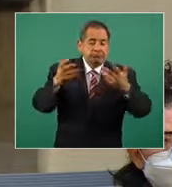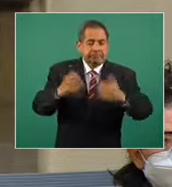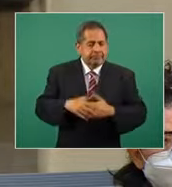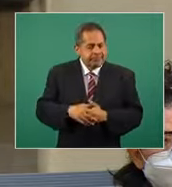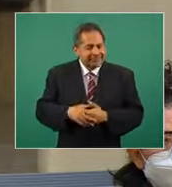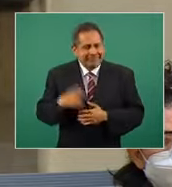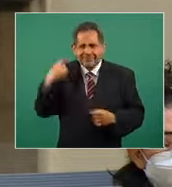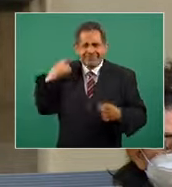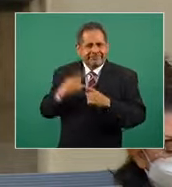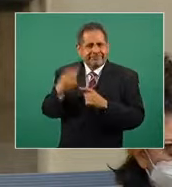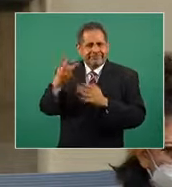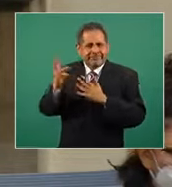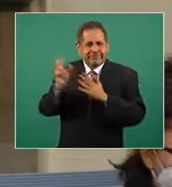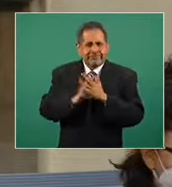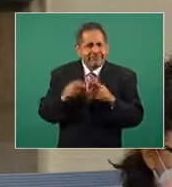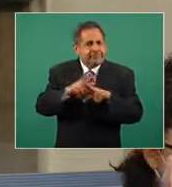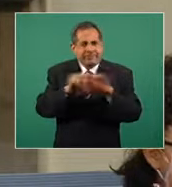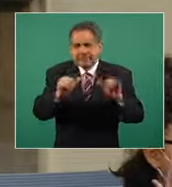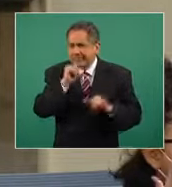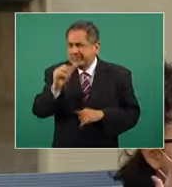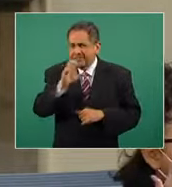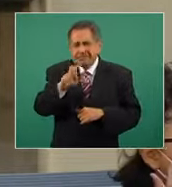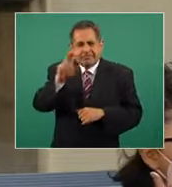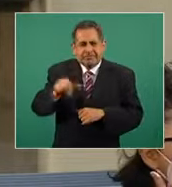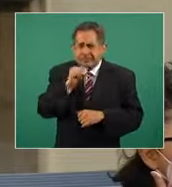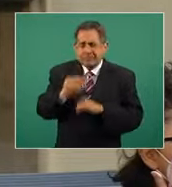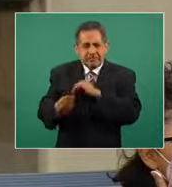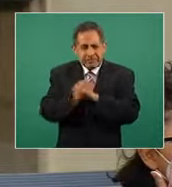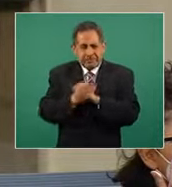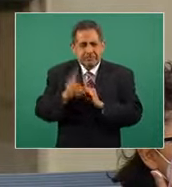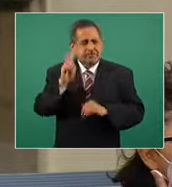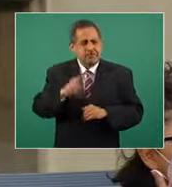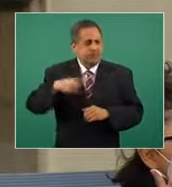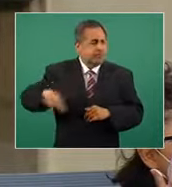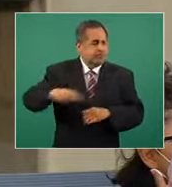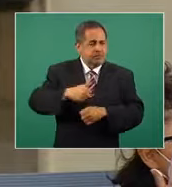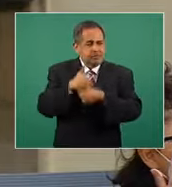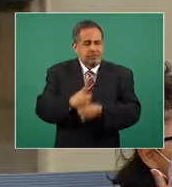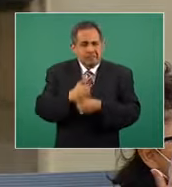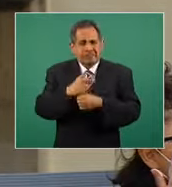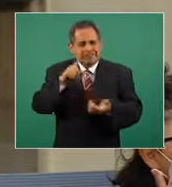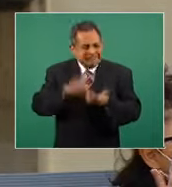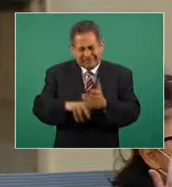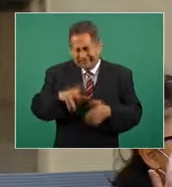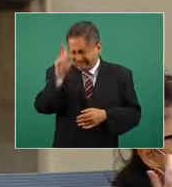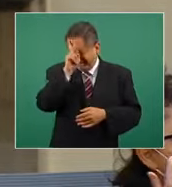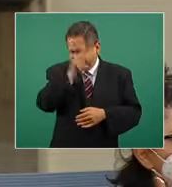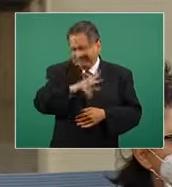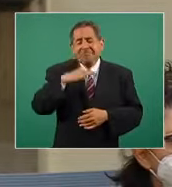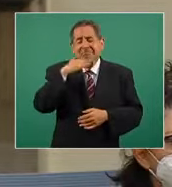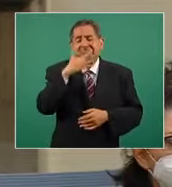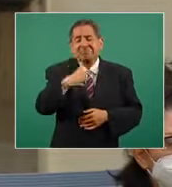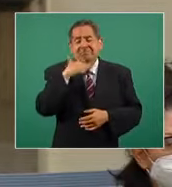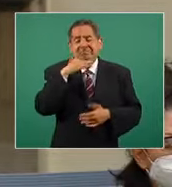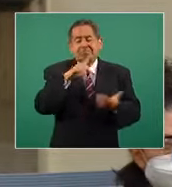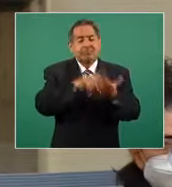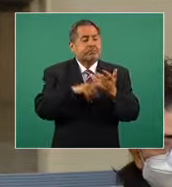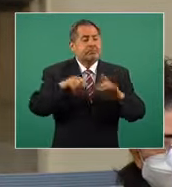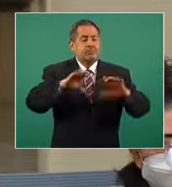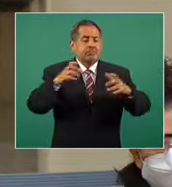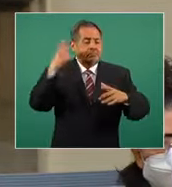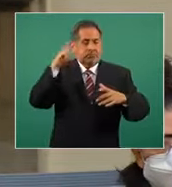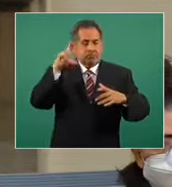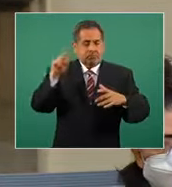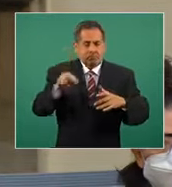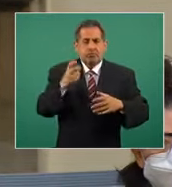a 3 meses y no hay nada en Cancún. Estamos viviendo un momento de corrupción terrible ahí en el estado de Quintana